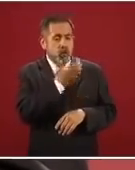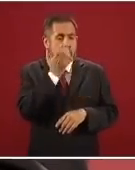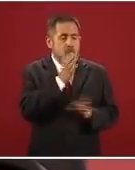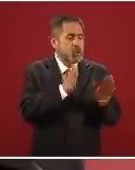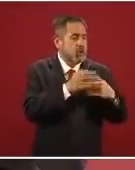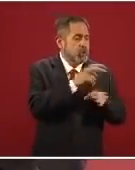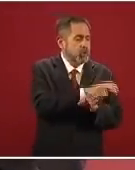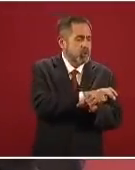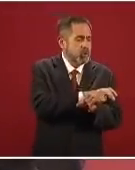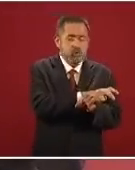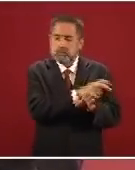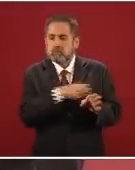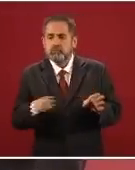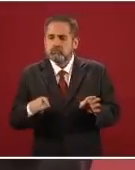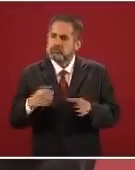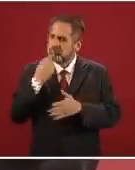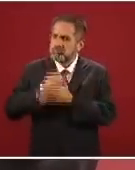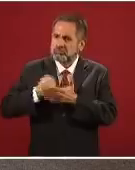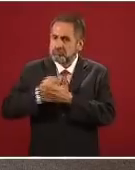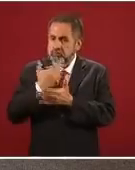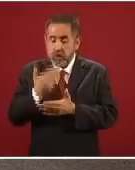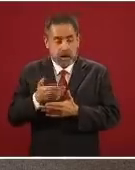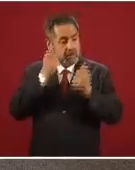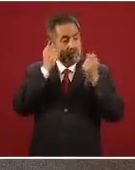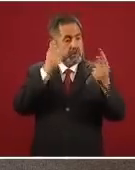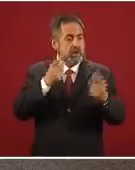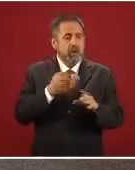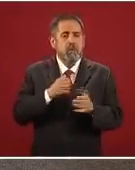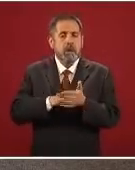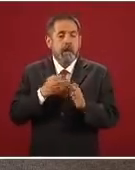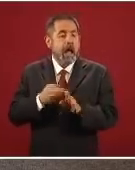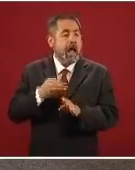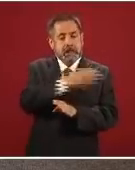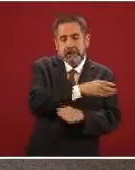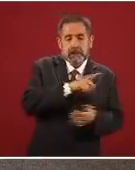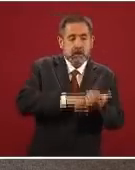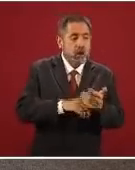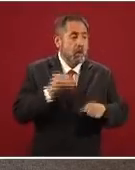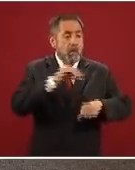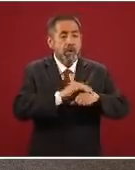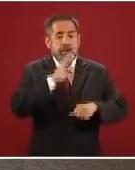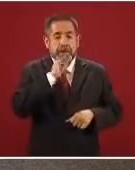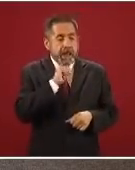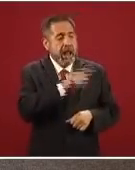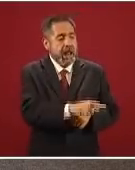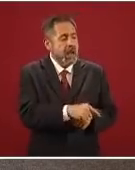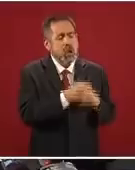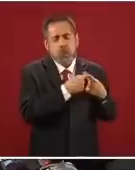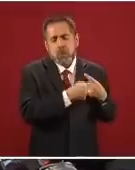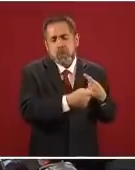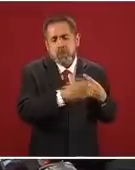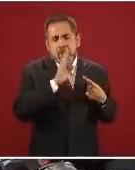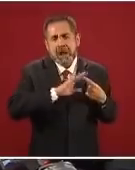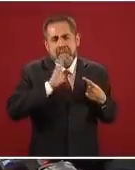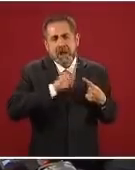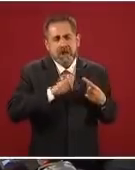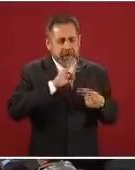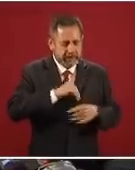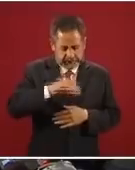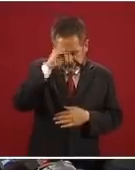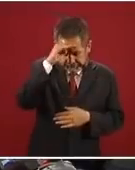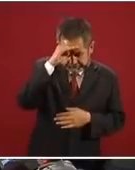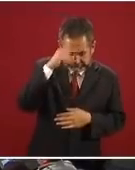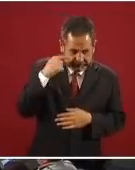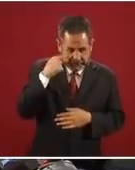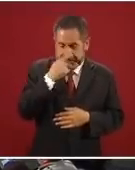siempre lo recuerdo, de gente que se portó mal en un tramo de su vida y luego